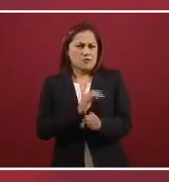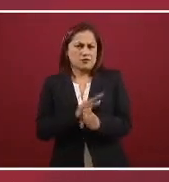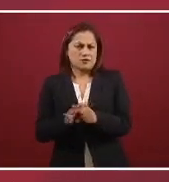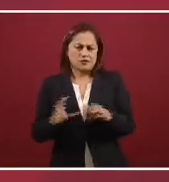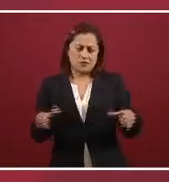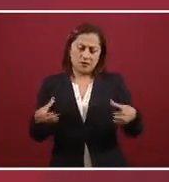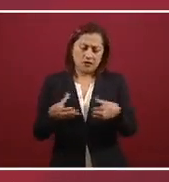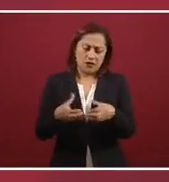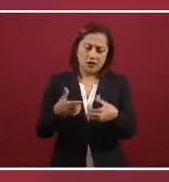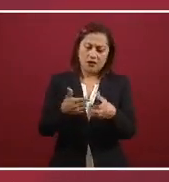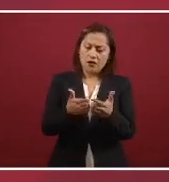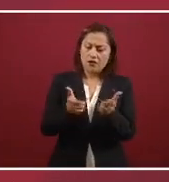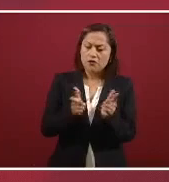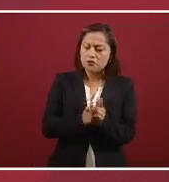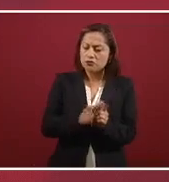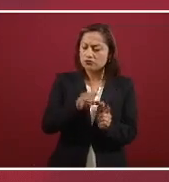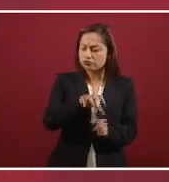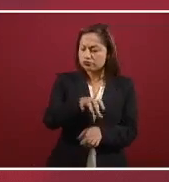ilegales